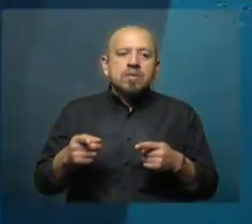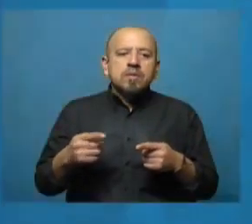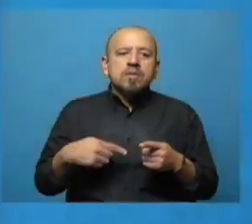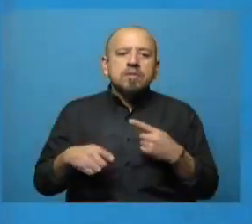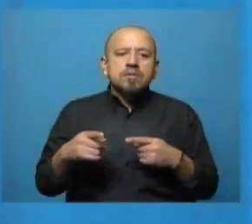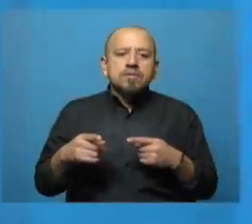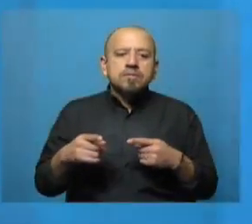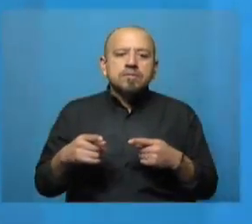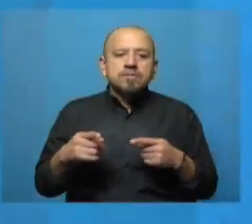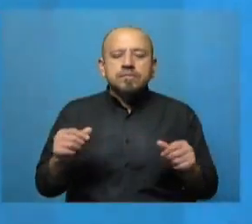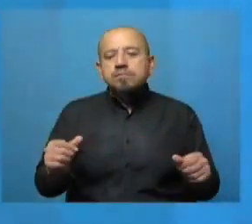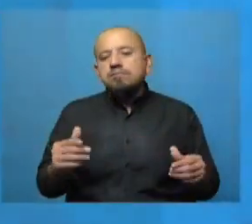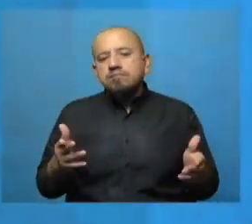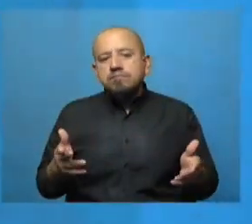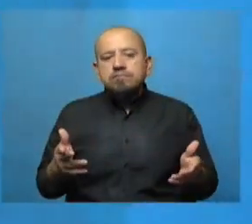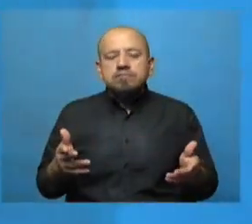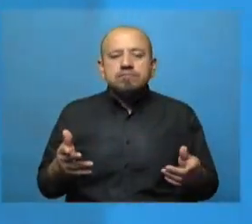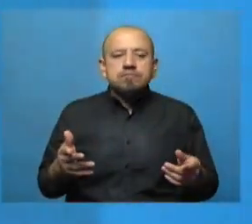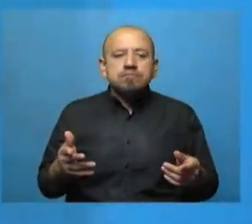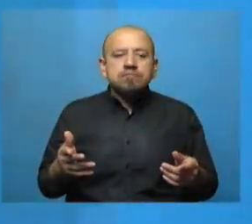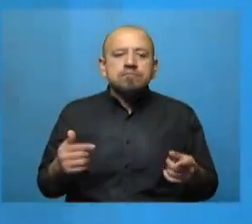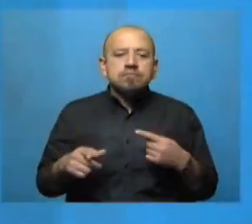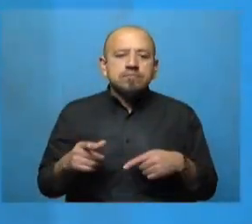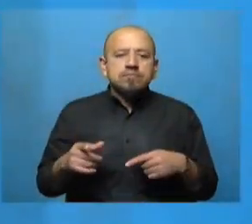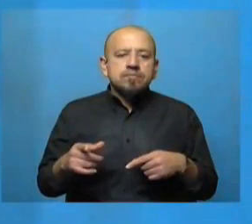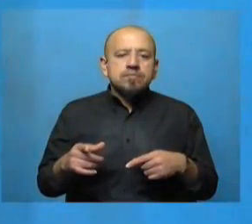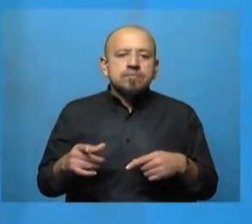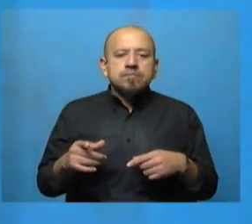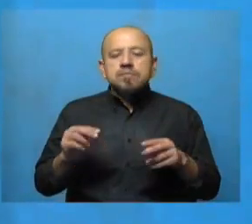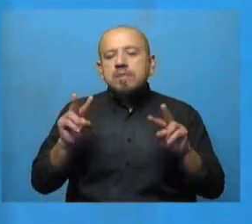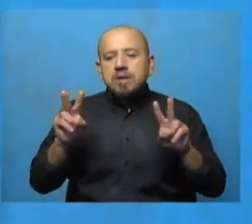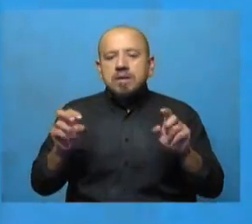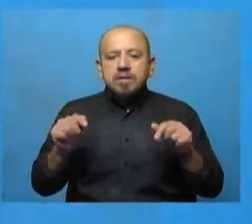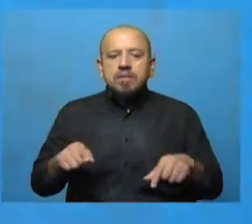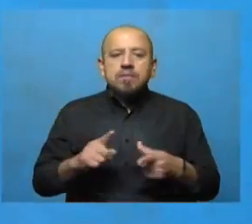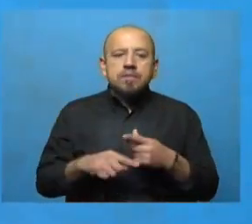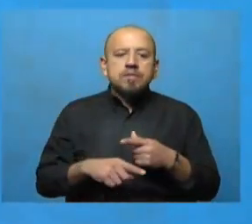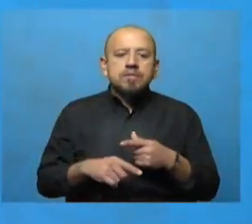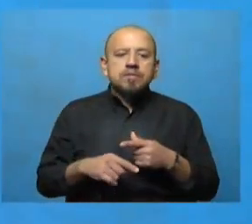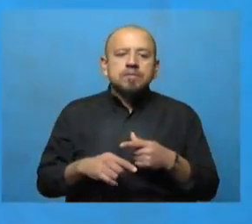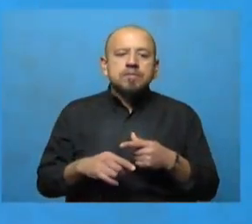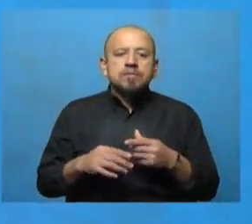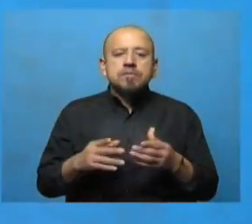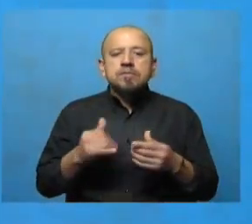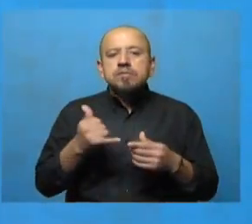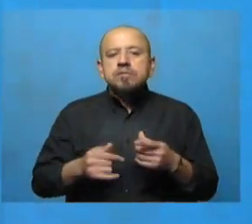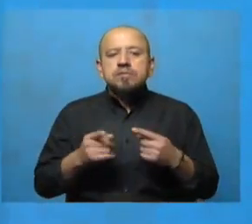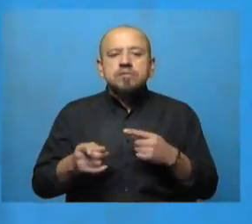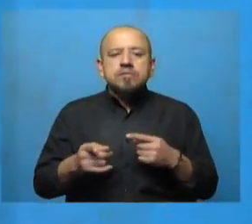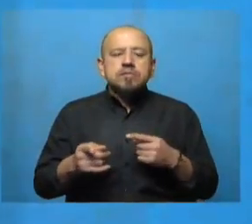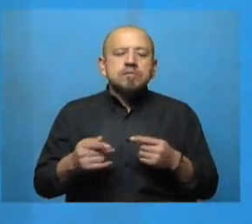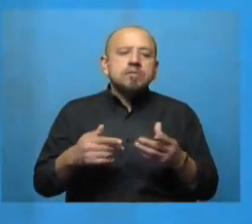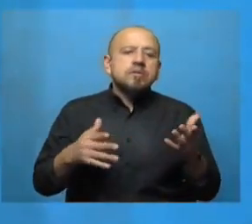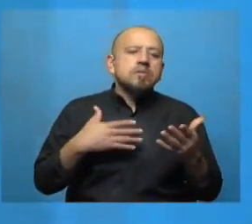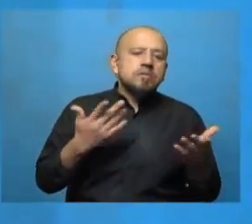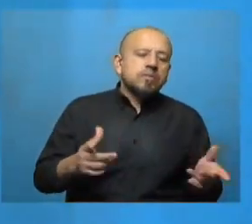O sea pasó pero bueno me parecía que el tema podía estar bueno porque tiene tiene esa cosa de luz que siempre